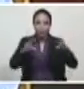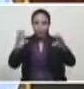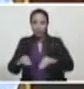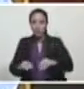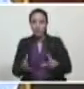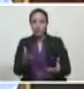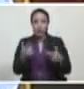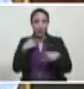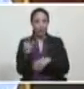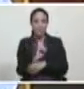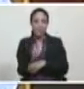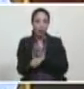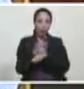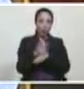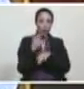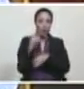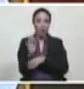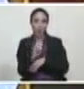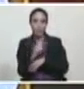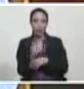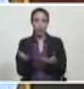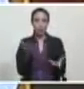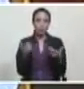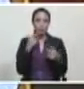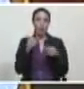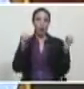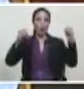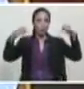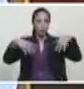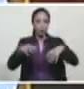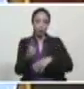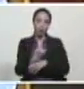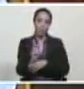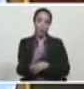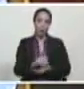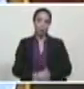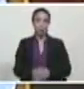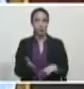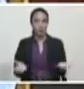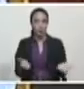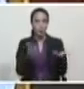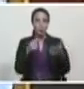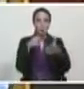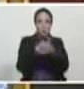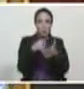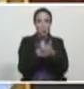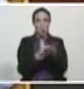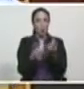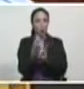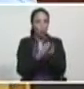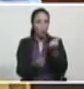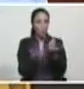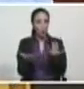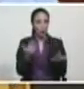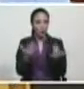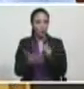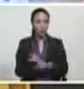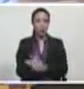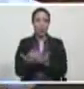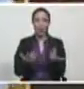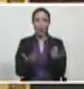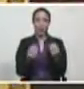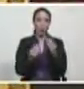para resolverlo. Quiero decirle al pueblo, estamos en plena batalla por la estabilidad económica, por la